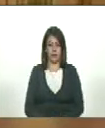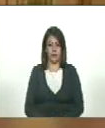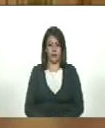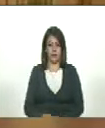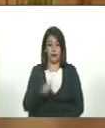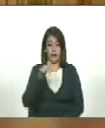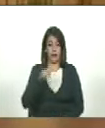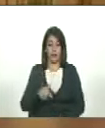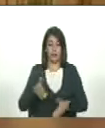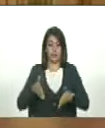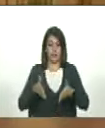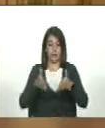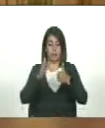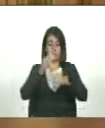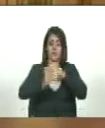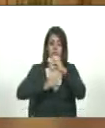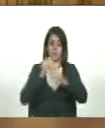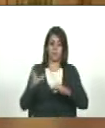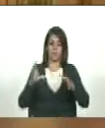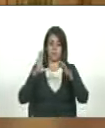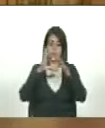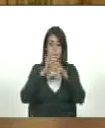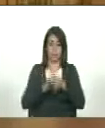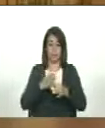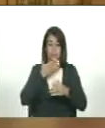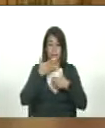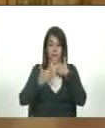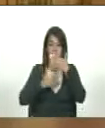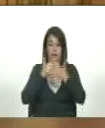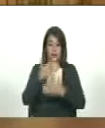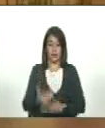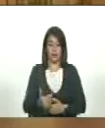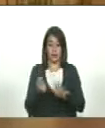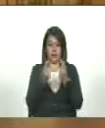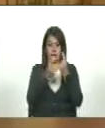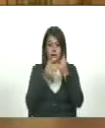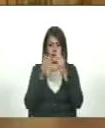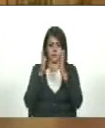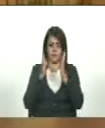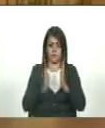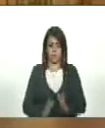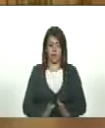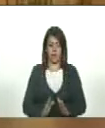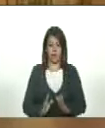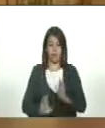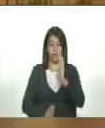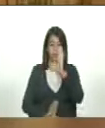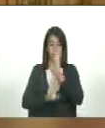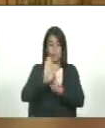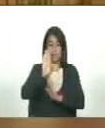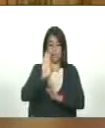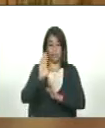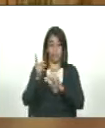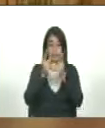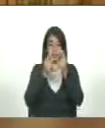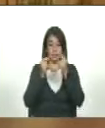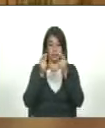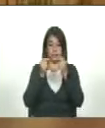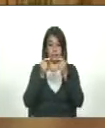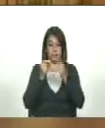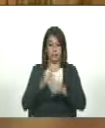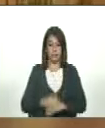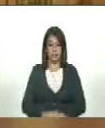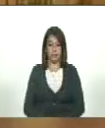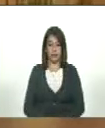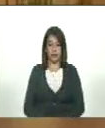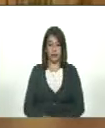este camino que hemos venido consolidando para recuperar la economía, la prosperidad, el crecimiento económico,